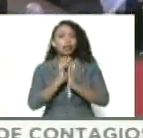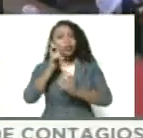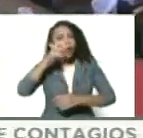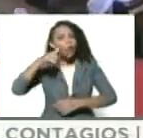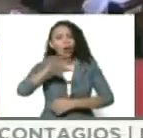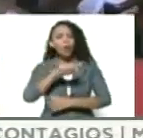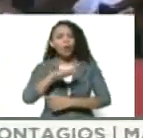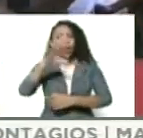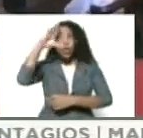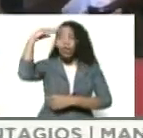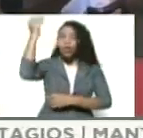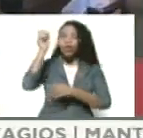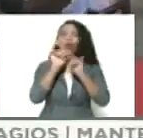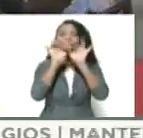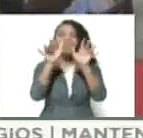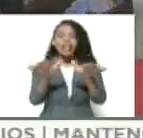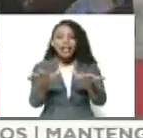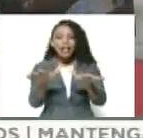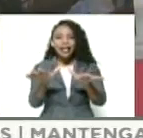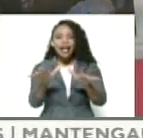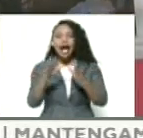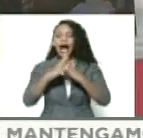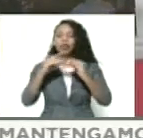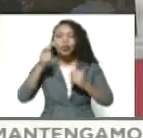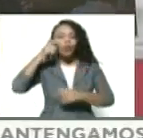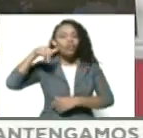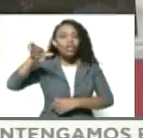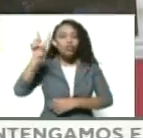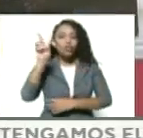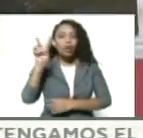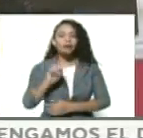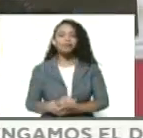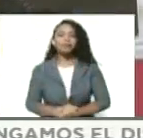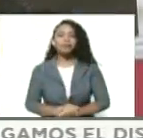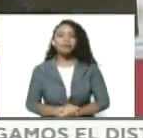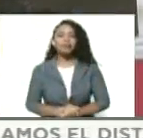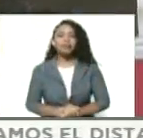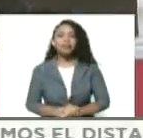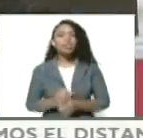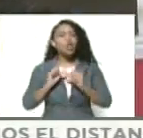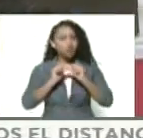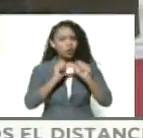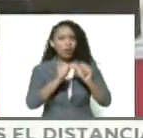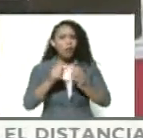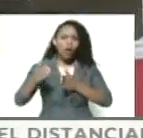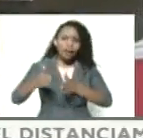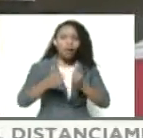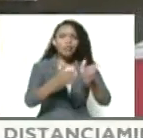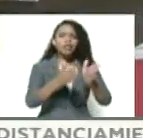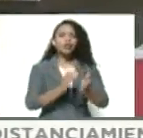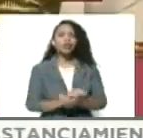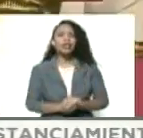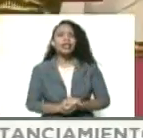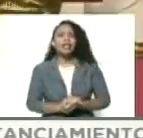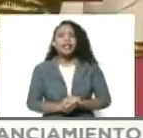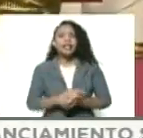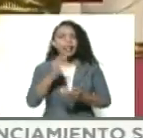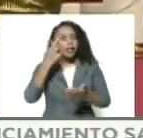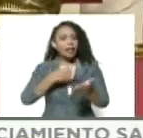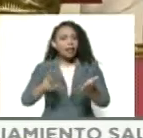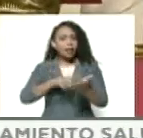pueblos. Que Dios nos bendiga, que Dios bendiga a toda Venezuela. Y sigamos este camino de la